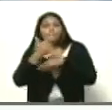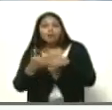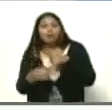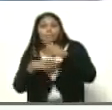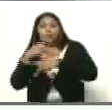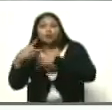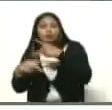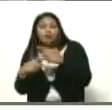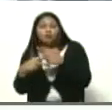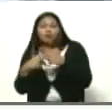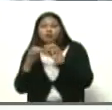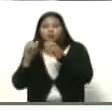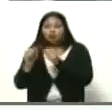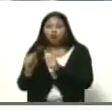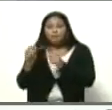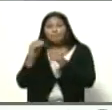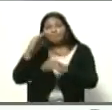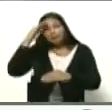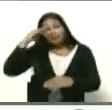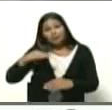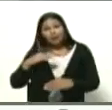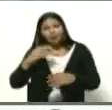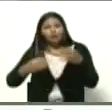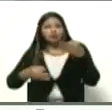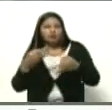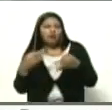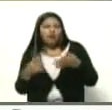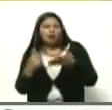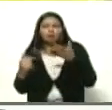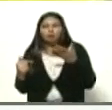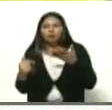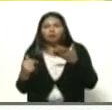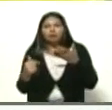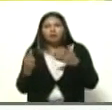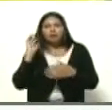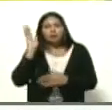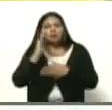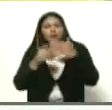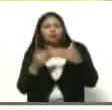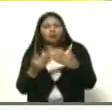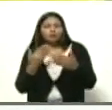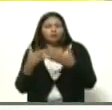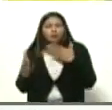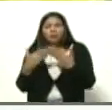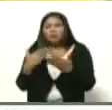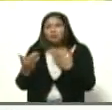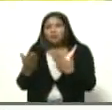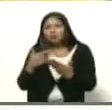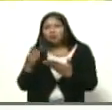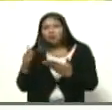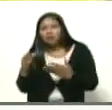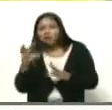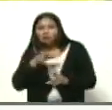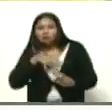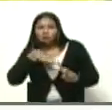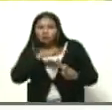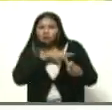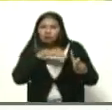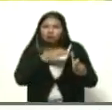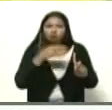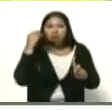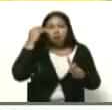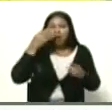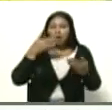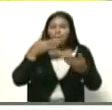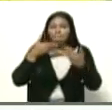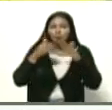ser una acción militar, o pueden ser una acción judicial, o pueden ser una decisión parlamentaria, lo que sea. Lo importante es manipular a la opinión pública